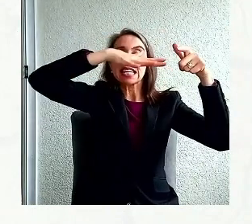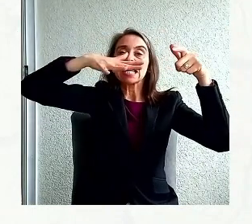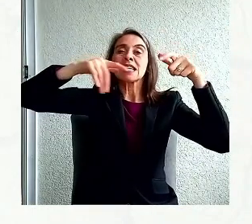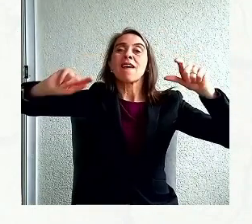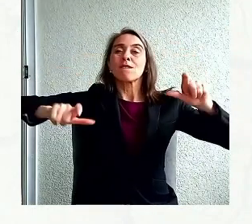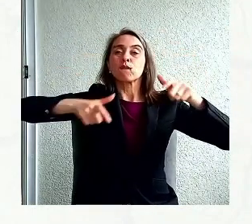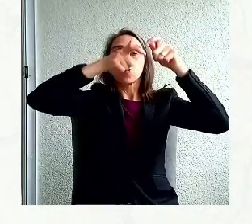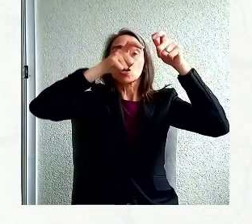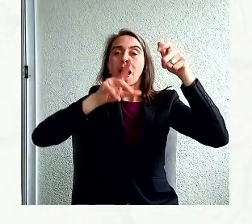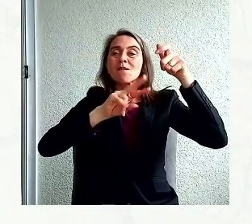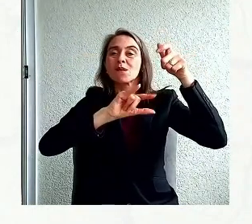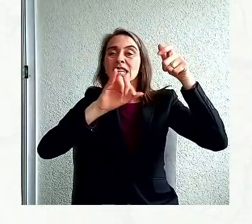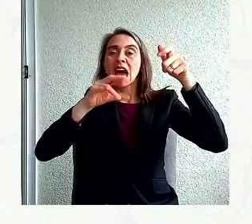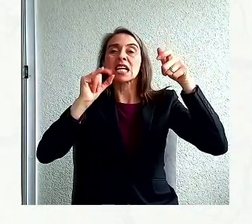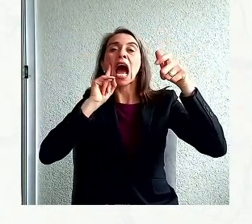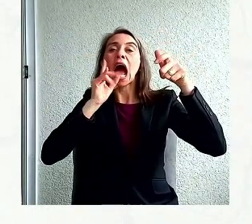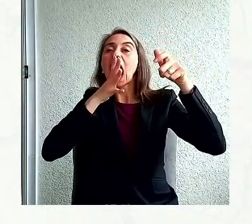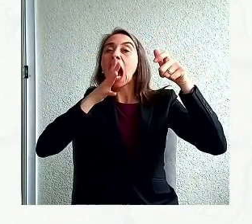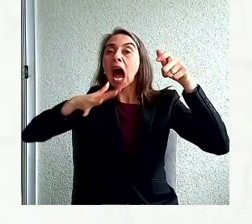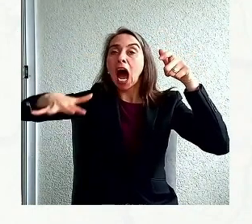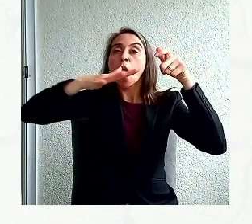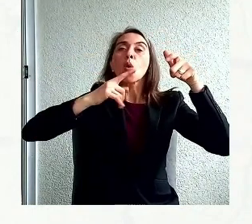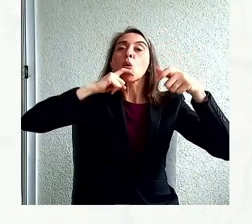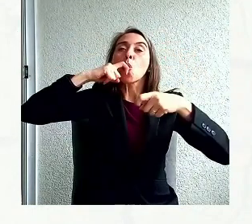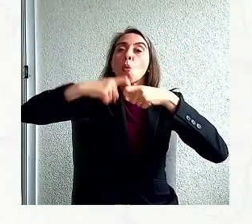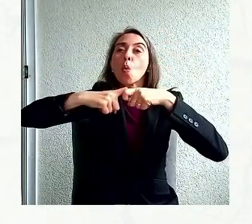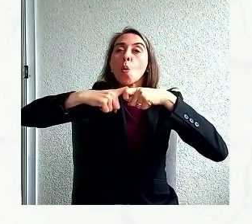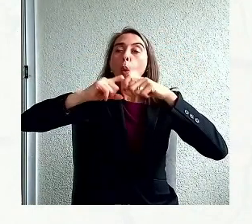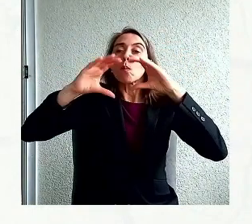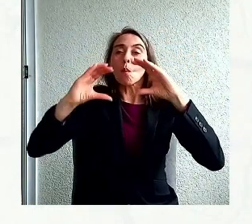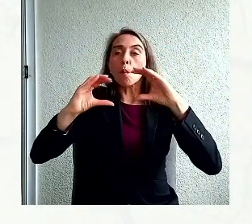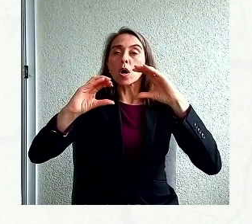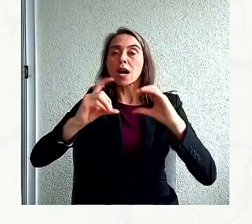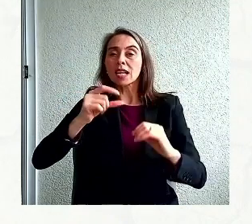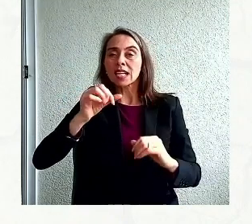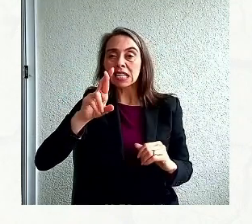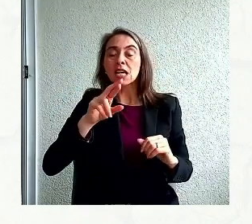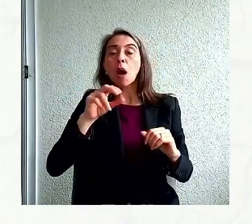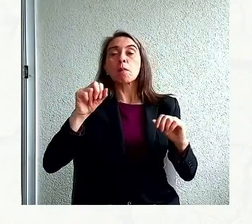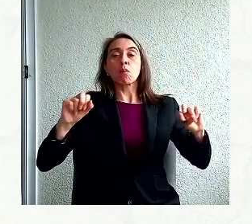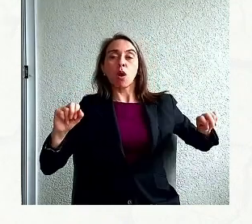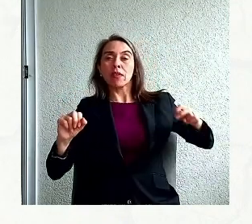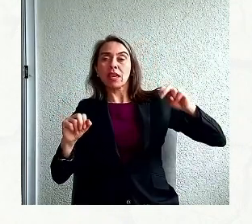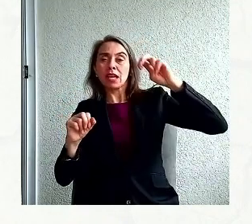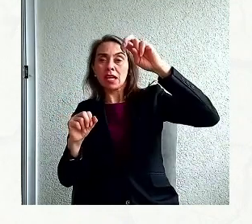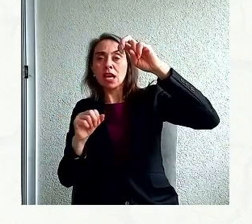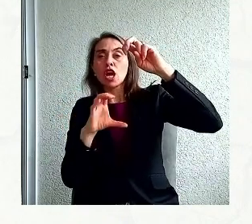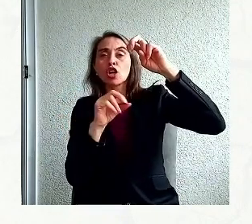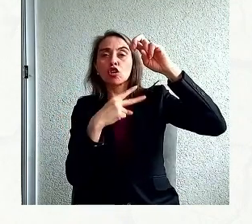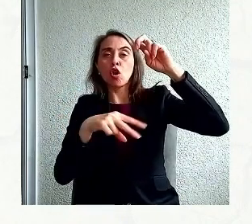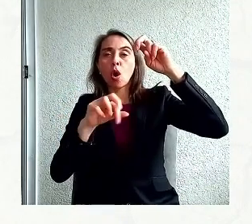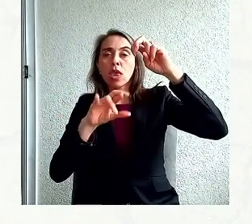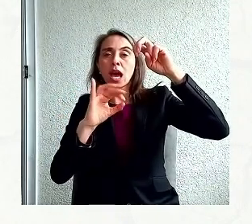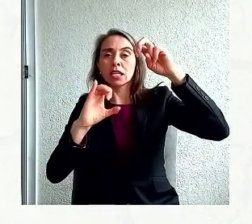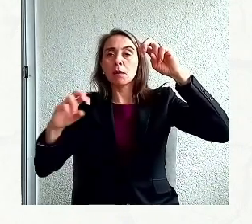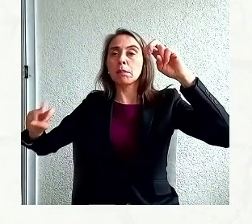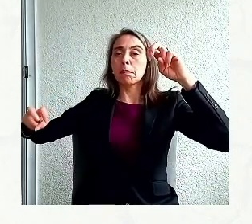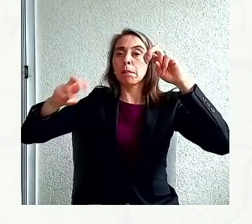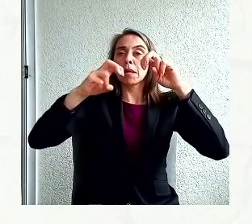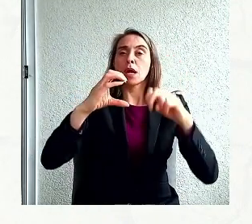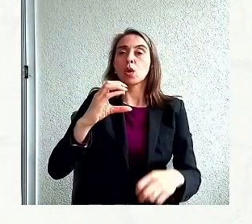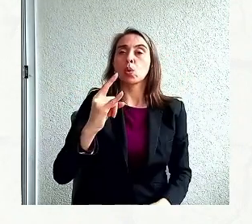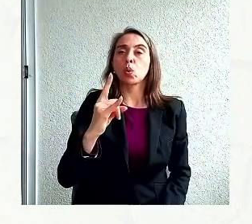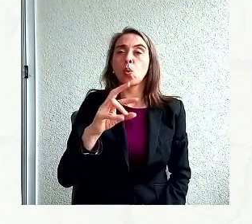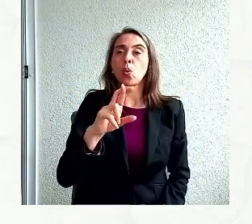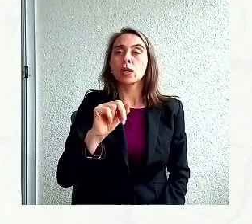entrar ya sea por Coñaripe o puede entrar desde Curarrehue, Palguín aproximadamente. Y lo que ustedes ven aquí,